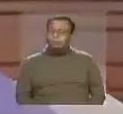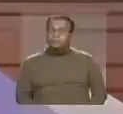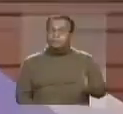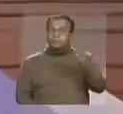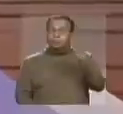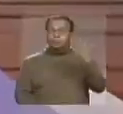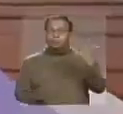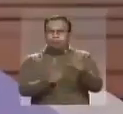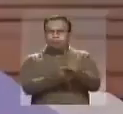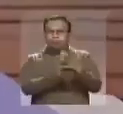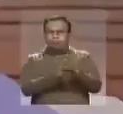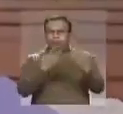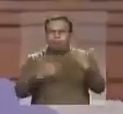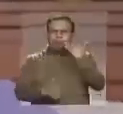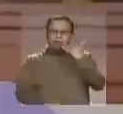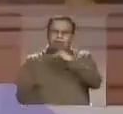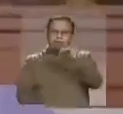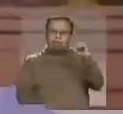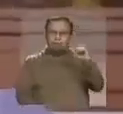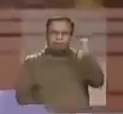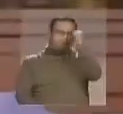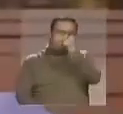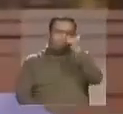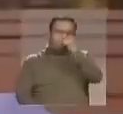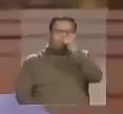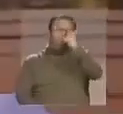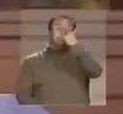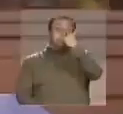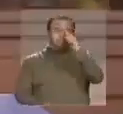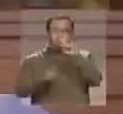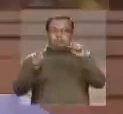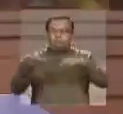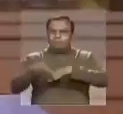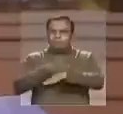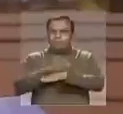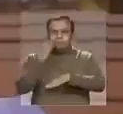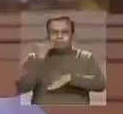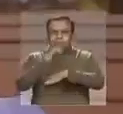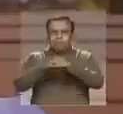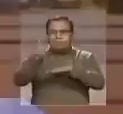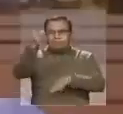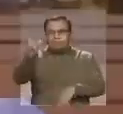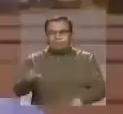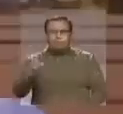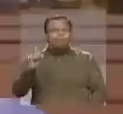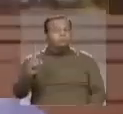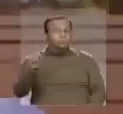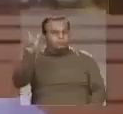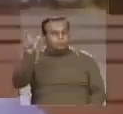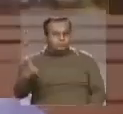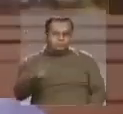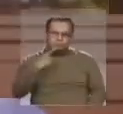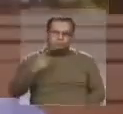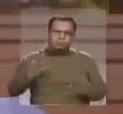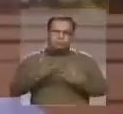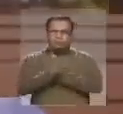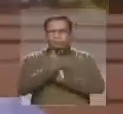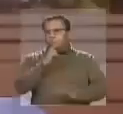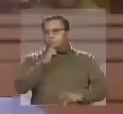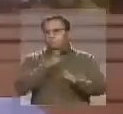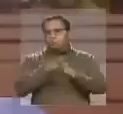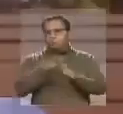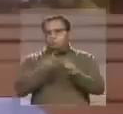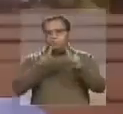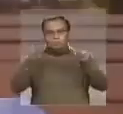Testimonios muy valiosos, sin duda, de mujeres afro en Bogotá. Y decía una de nuestras invitadas que algunas de ellas pues tienen muchas dificultades